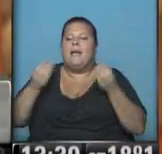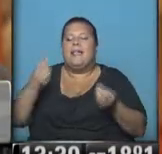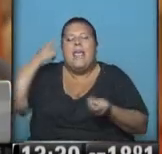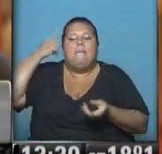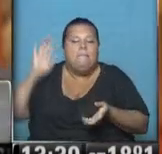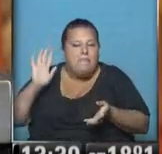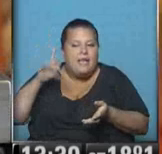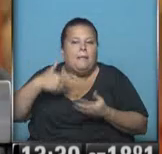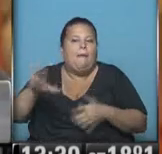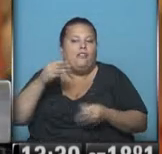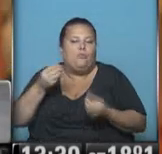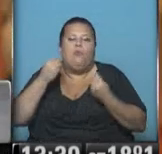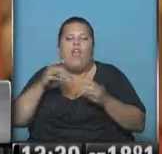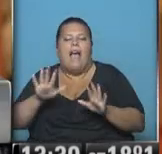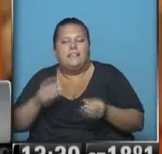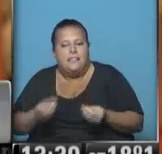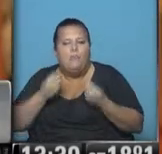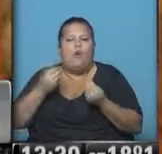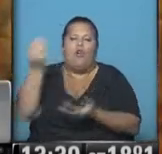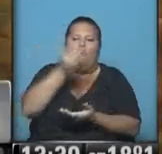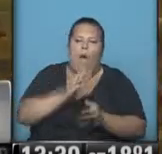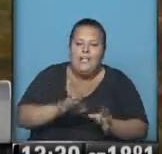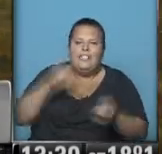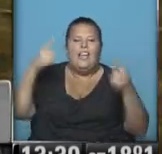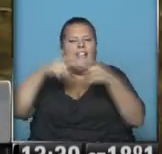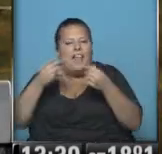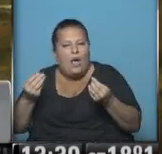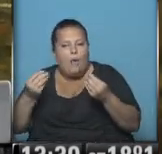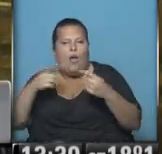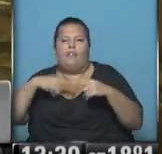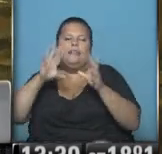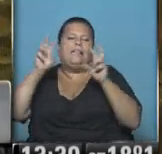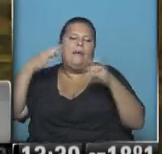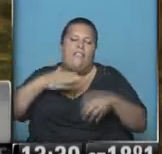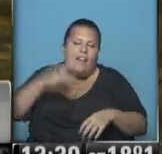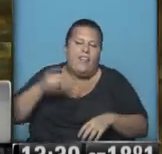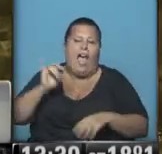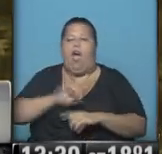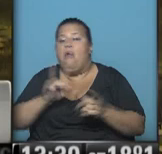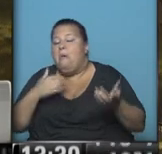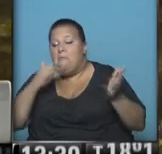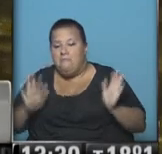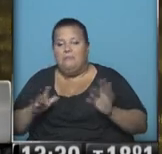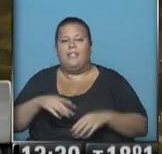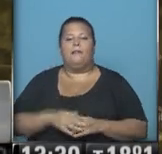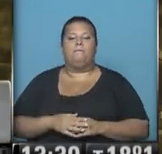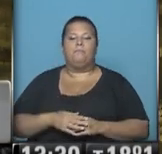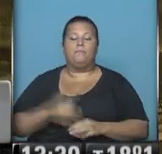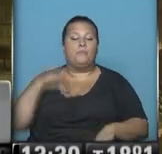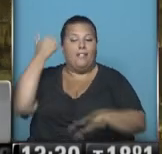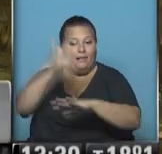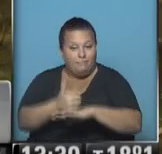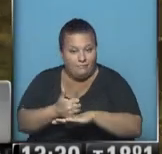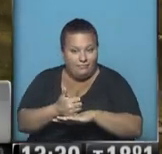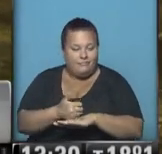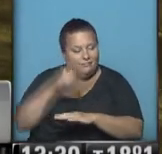suponen que pasó, por qué fue así, por qué está hecho así, qué relación tiene con algún hecho de la realidad o no. A partir de estar ahí adentro